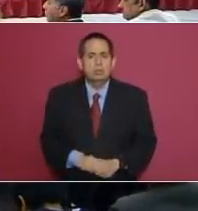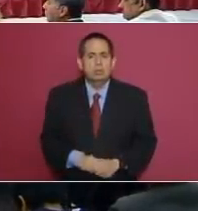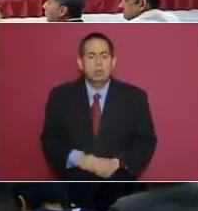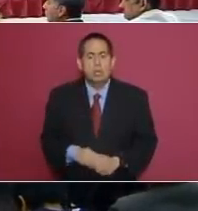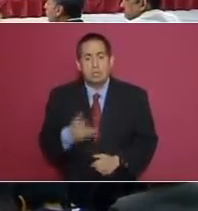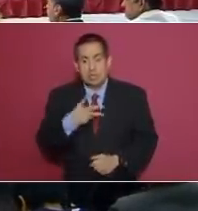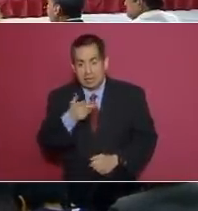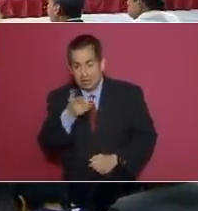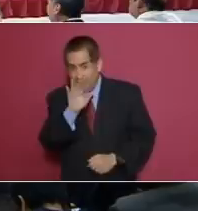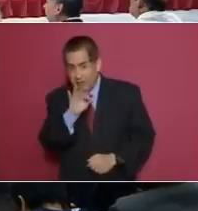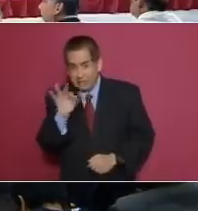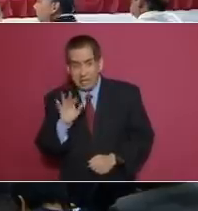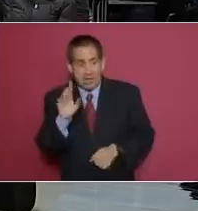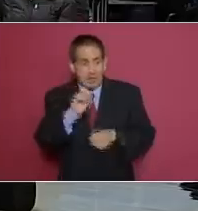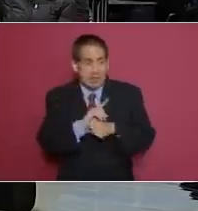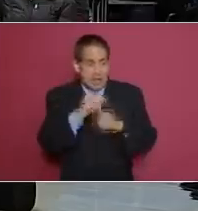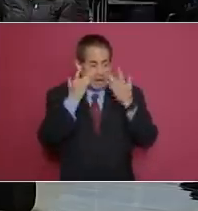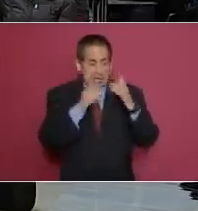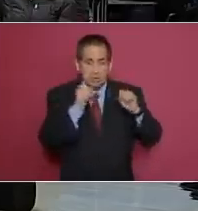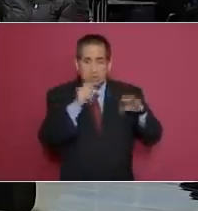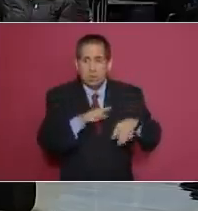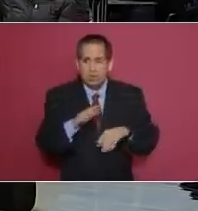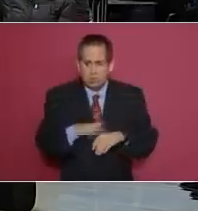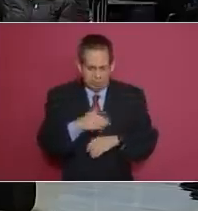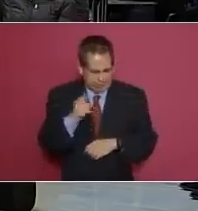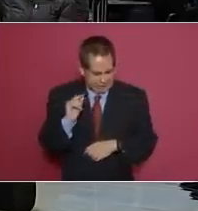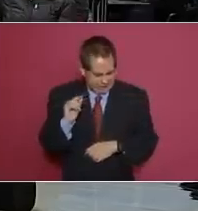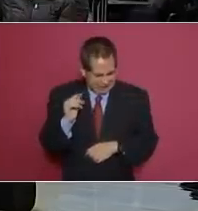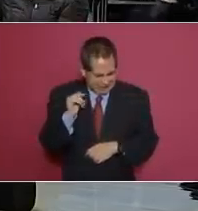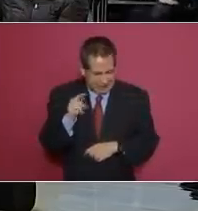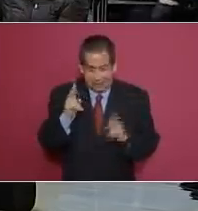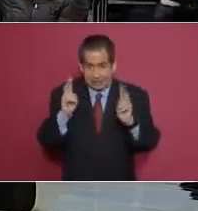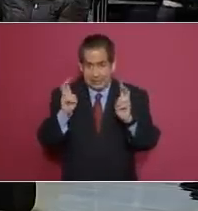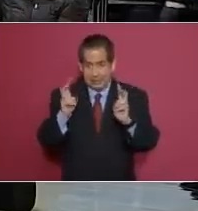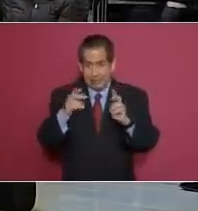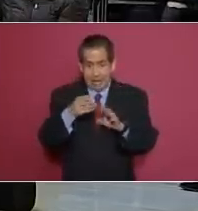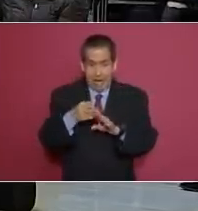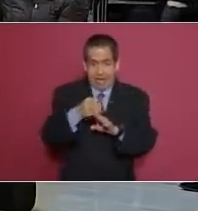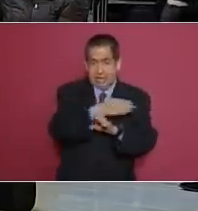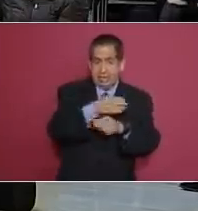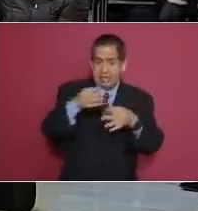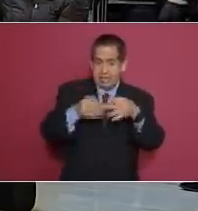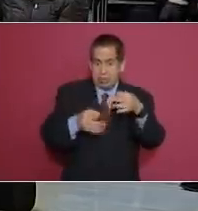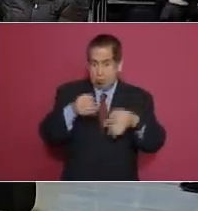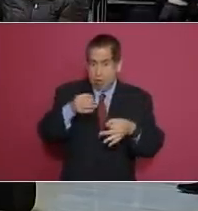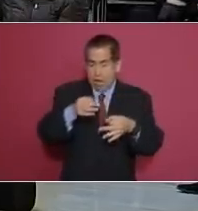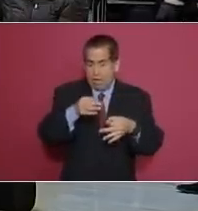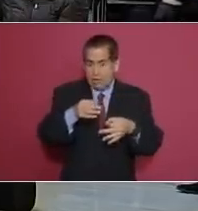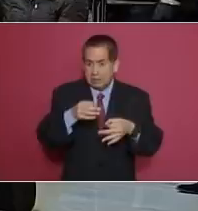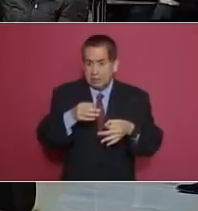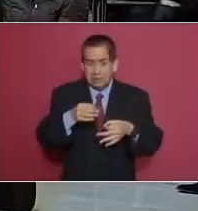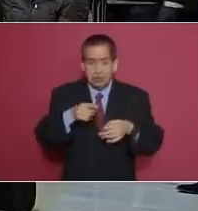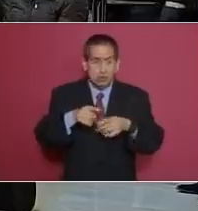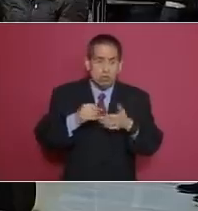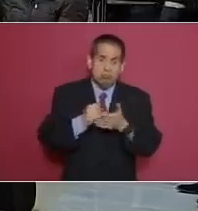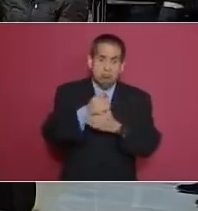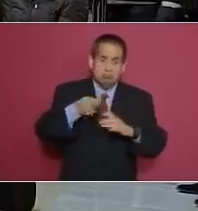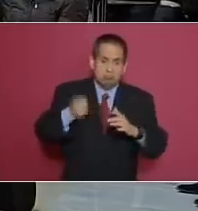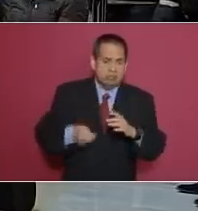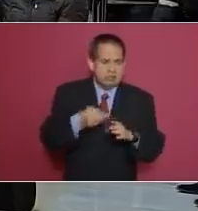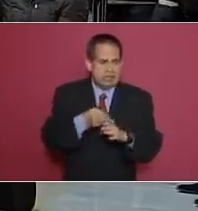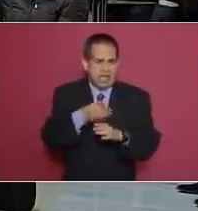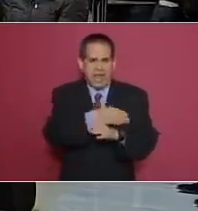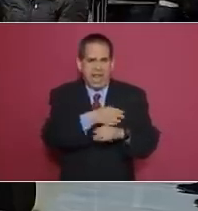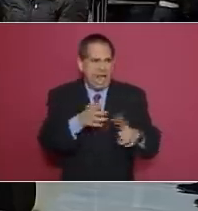se dio la renuncia? Porque cuando estaba este tema, antes de que el tribunal se determinara sobre el tema, él estuvo